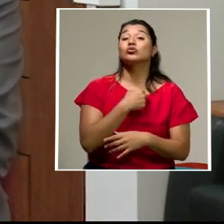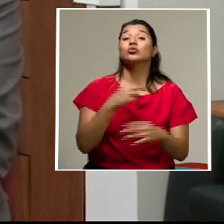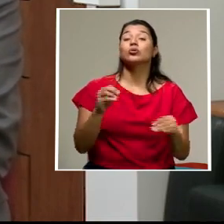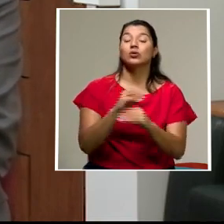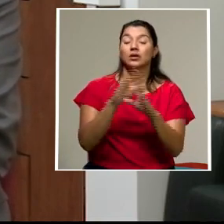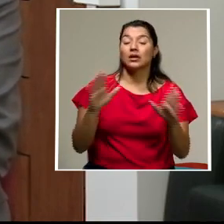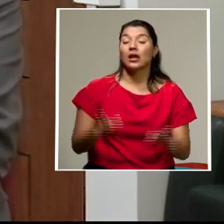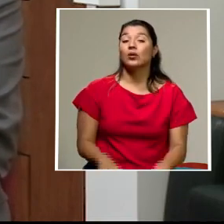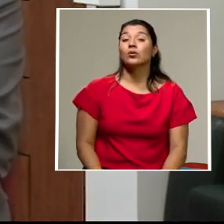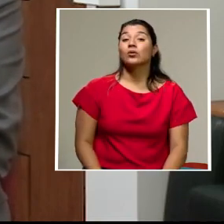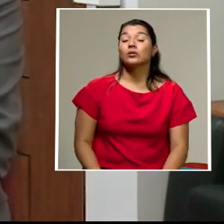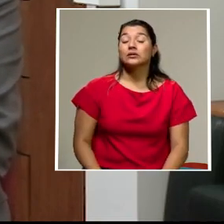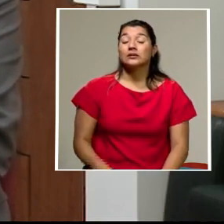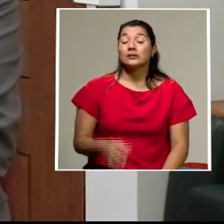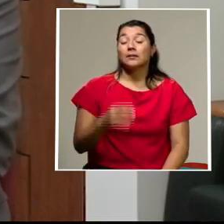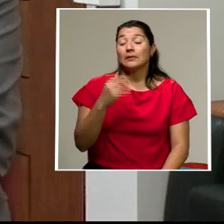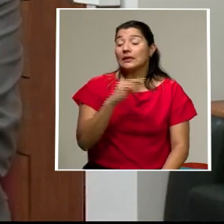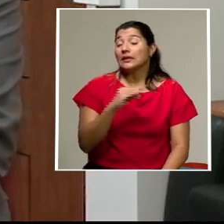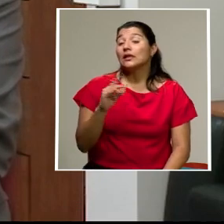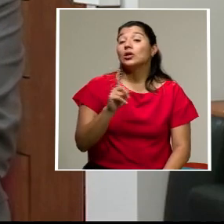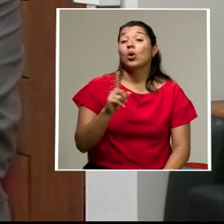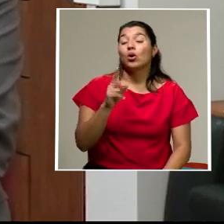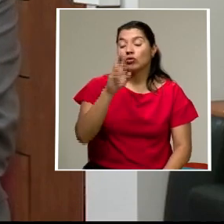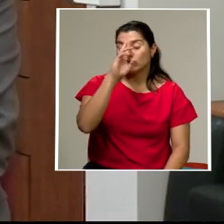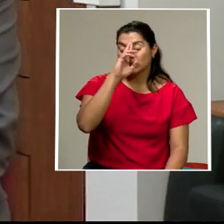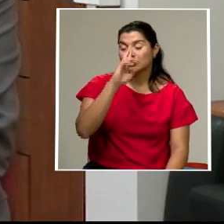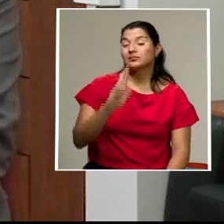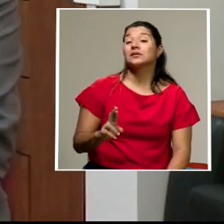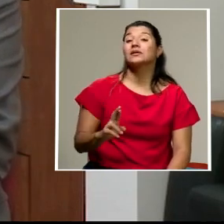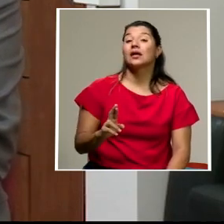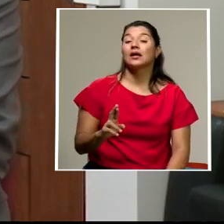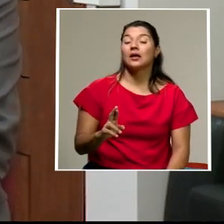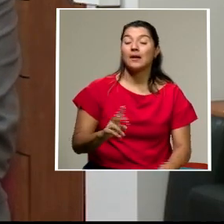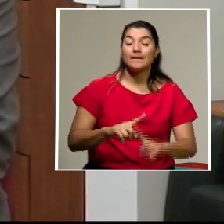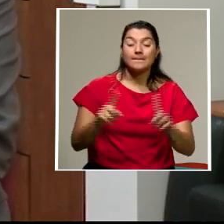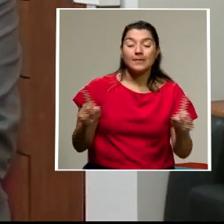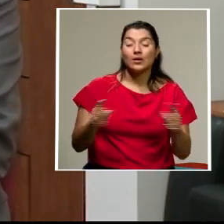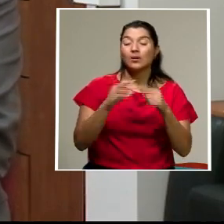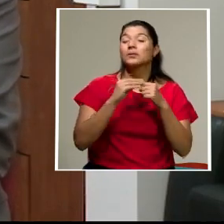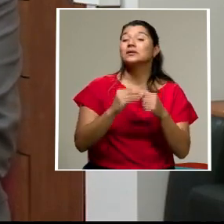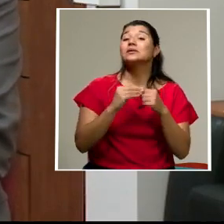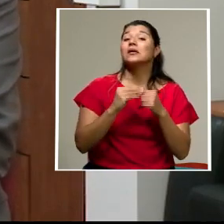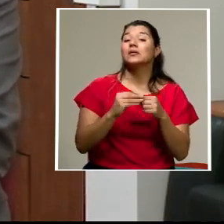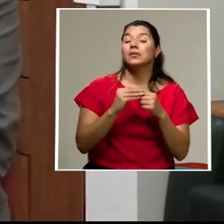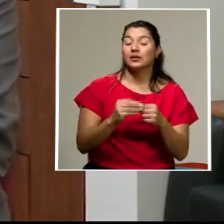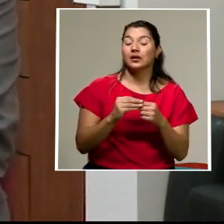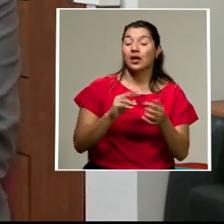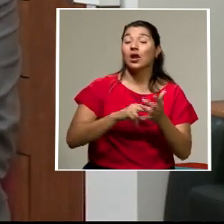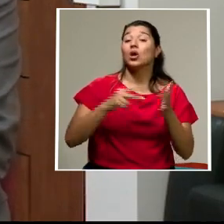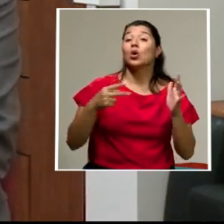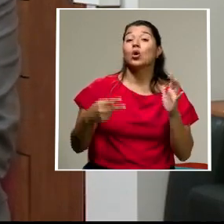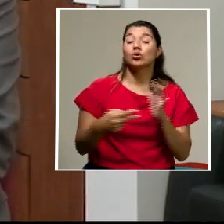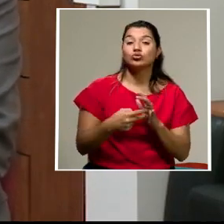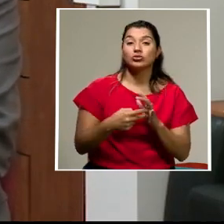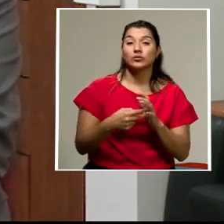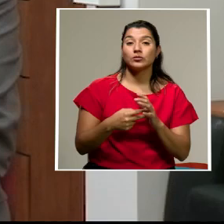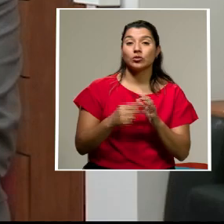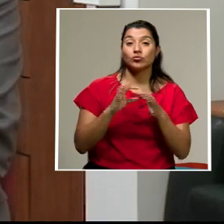reflejado, al no respetar la división de poderes, pero especialmente el concepto de